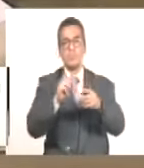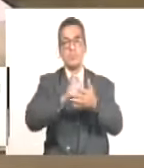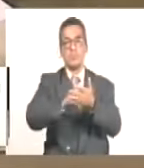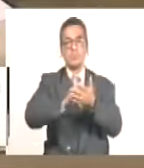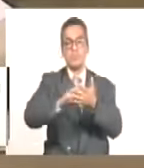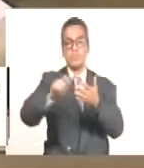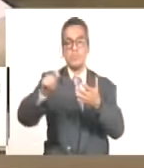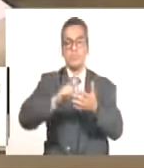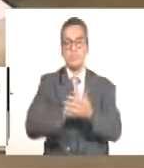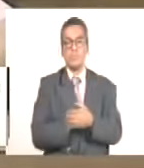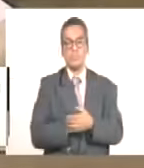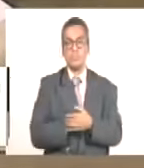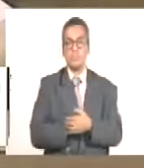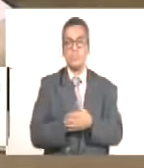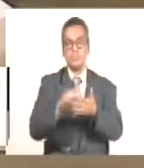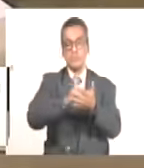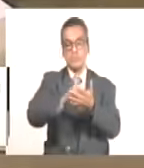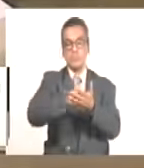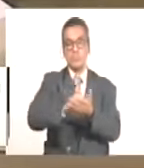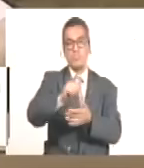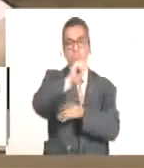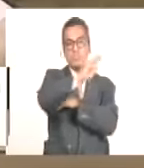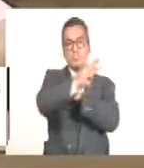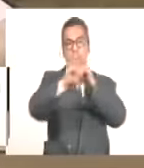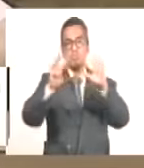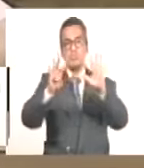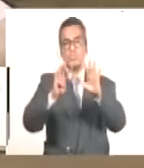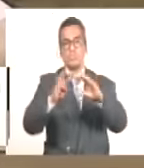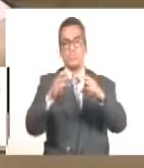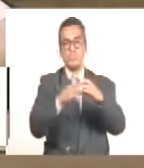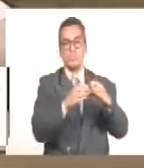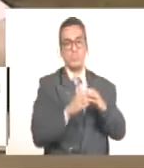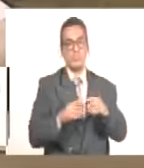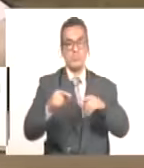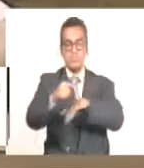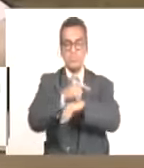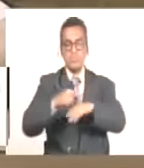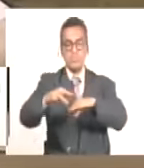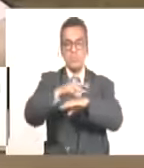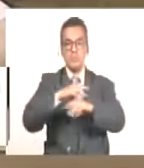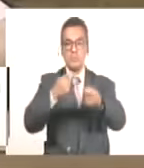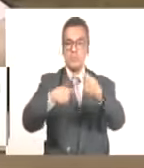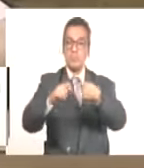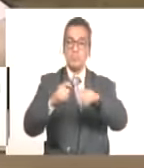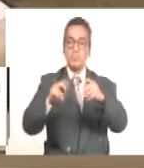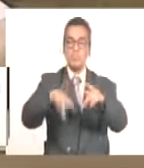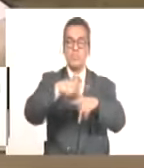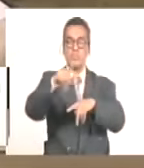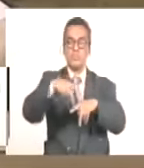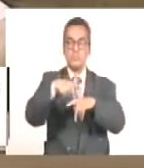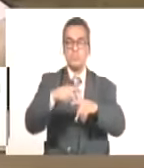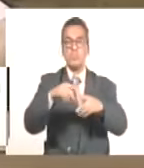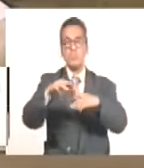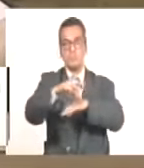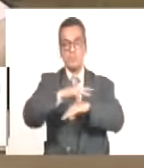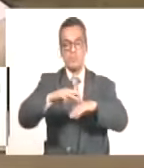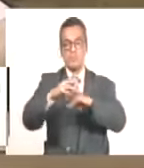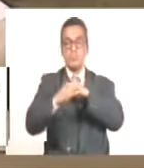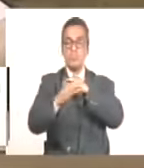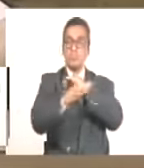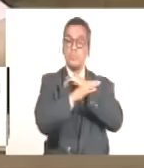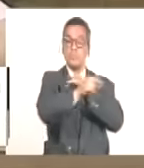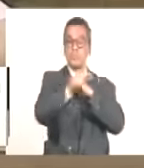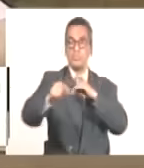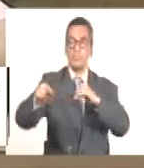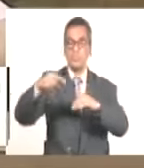redactado en los siguientes términos. Artículo 49. Los órganos y entes de la Administración Pública Nacional, Estadal y Municipal y todas